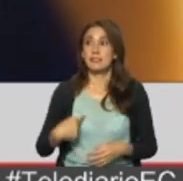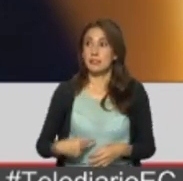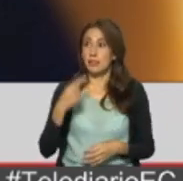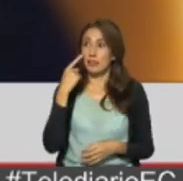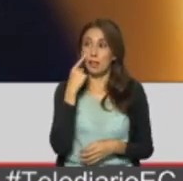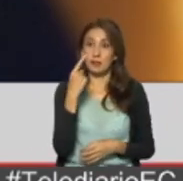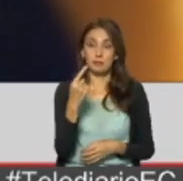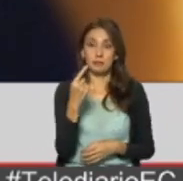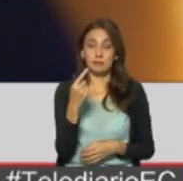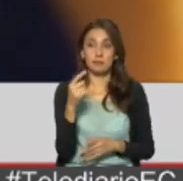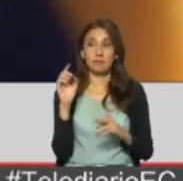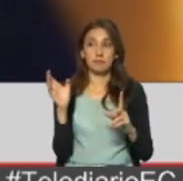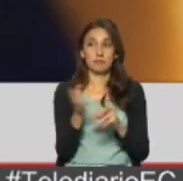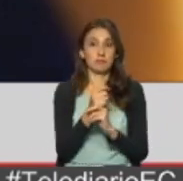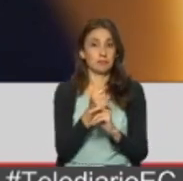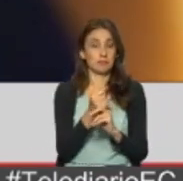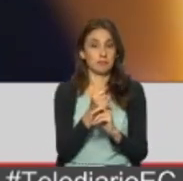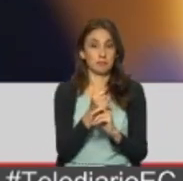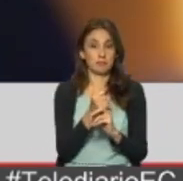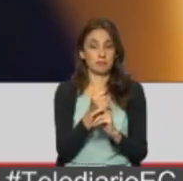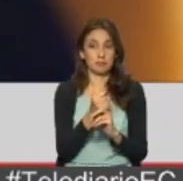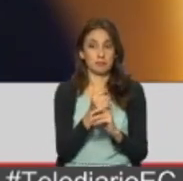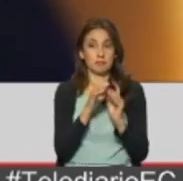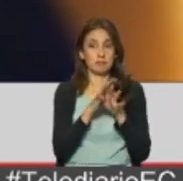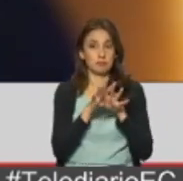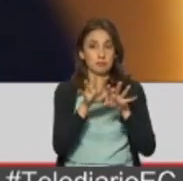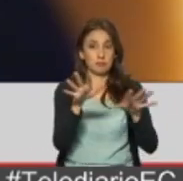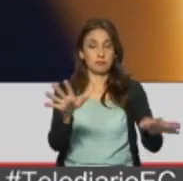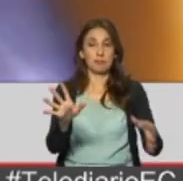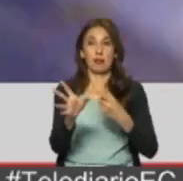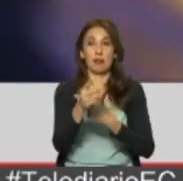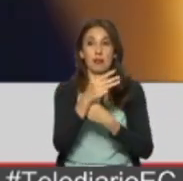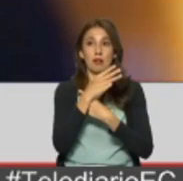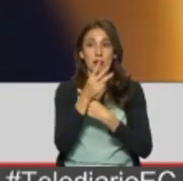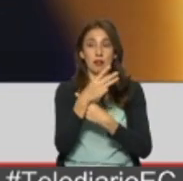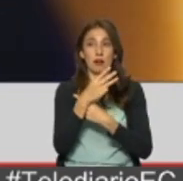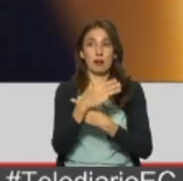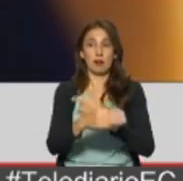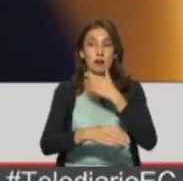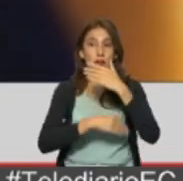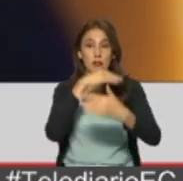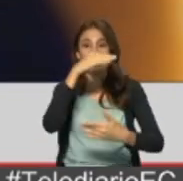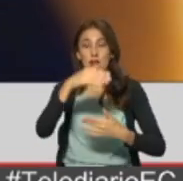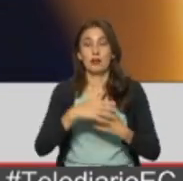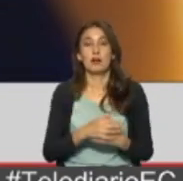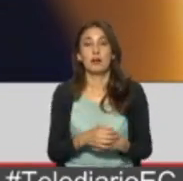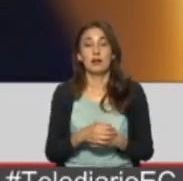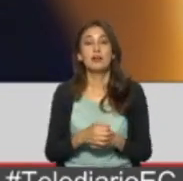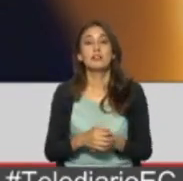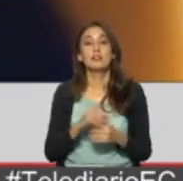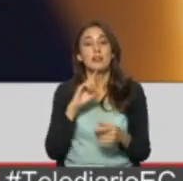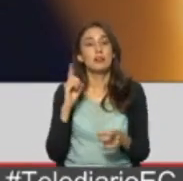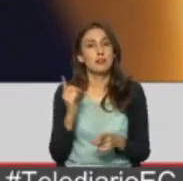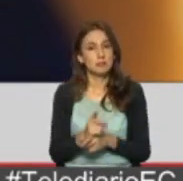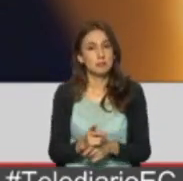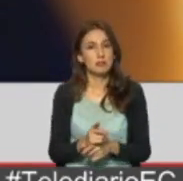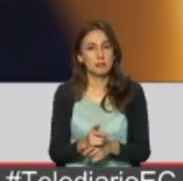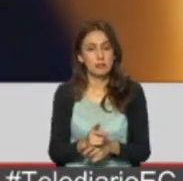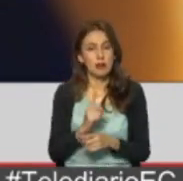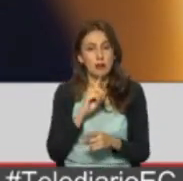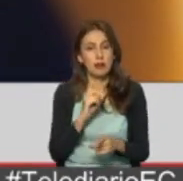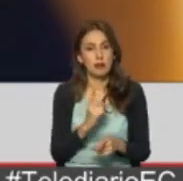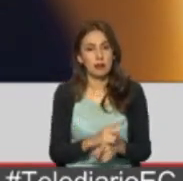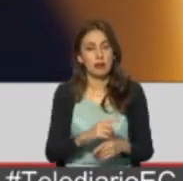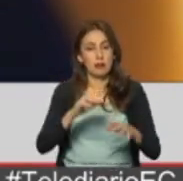mayor red de información a través de Internet en contra de lo que se piensa en el exterior. Ha habido el manejo